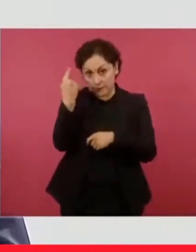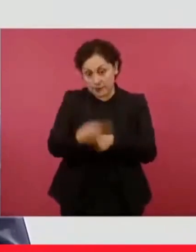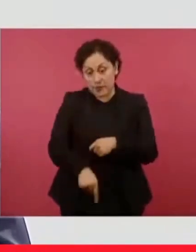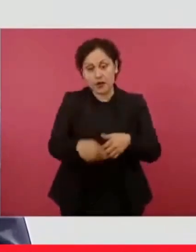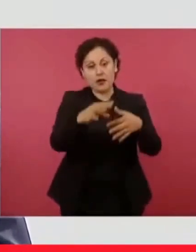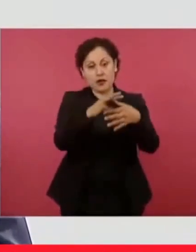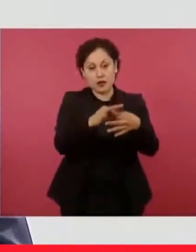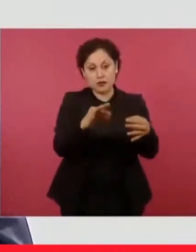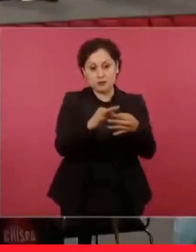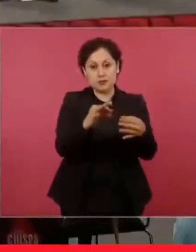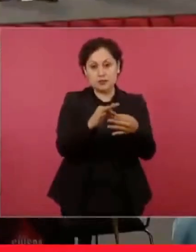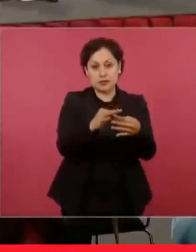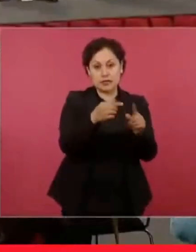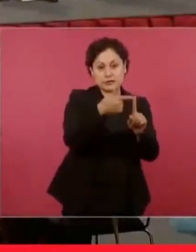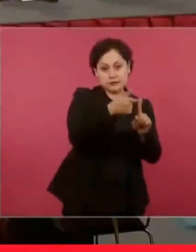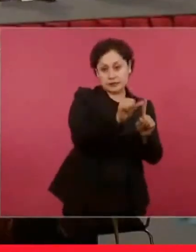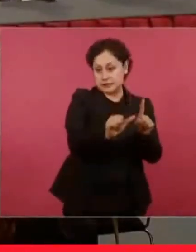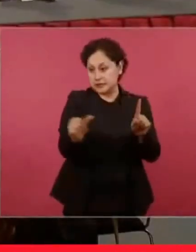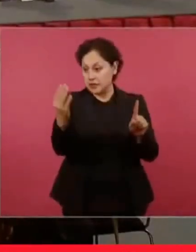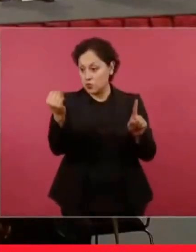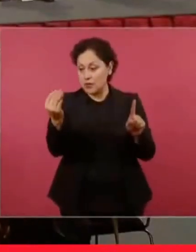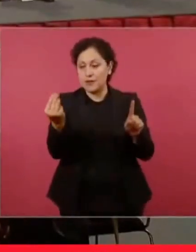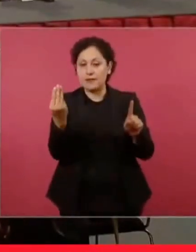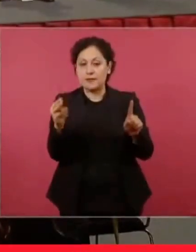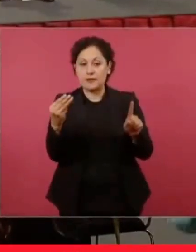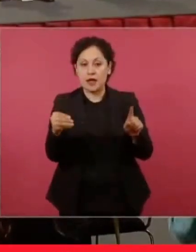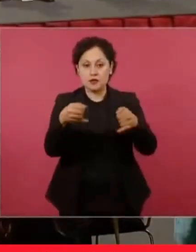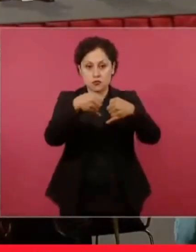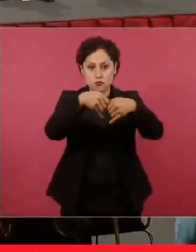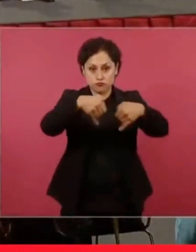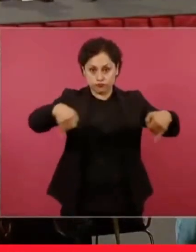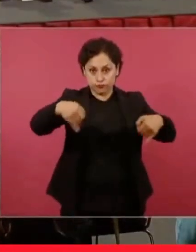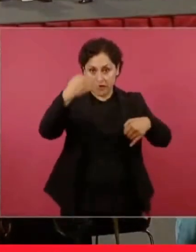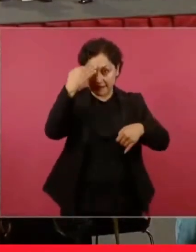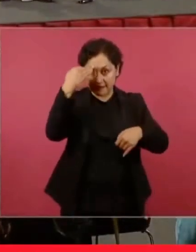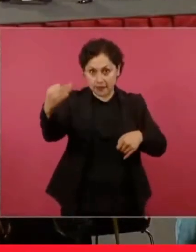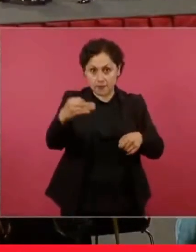durante el 7 al 9 de mayo. Doctor, si nos hace favor, por favor.